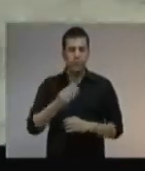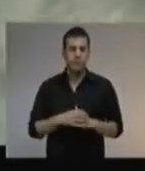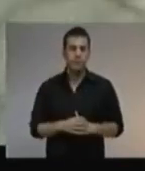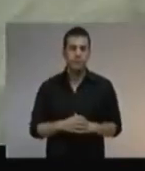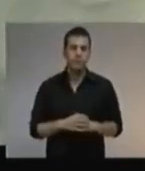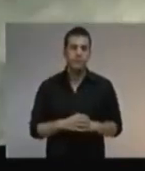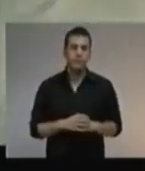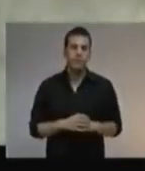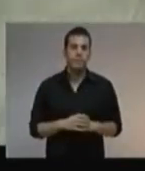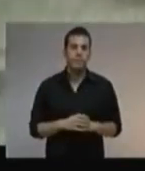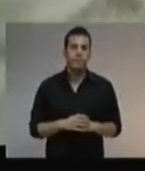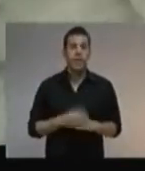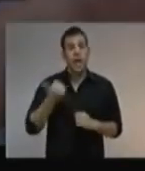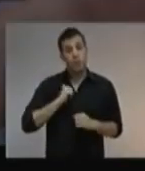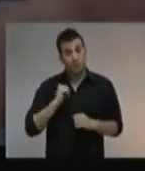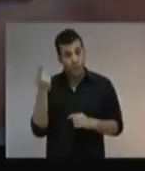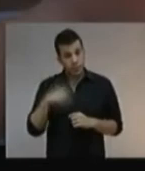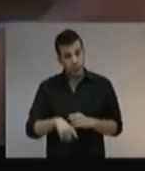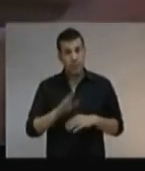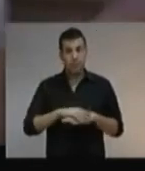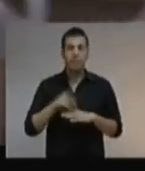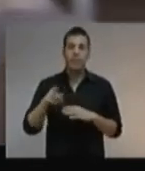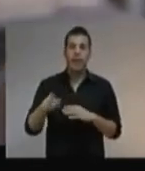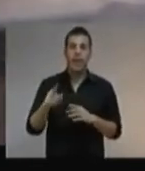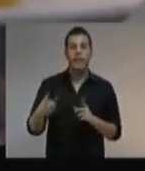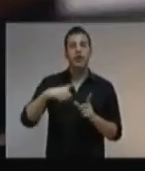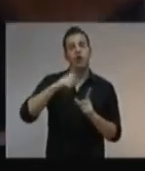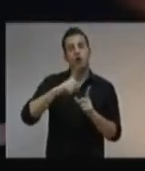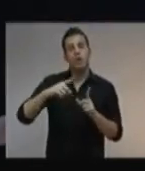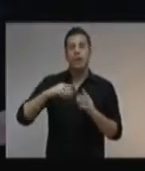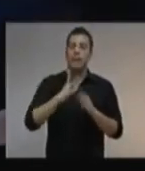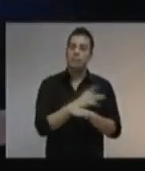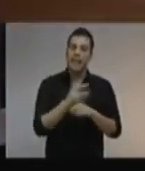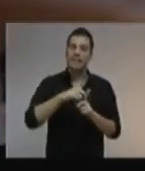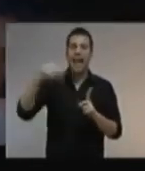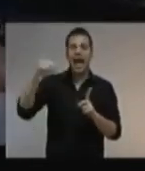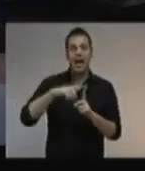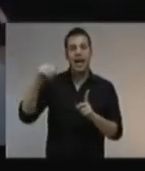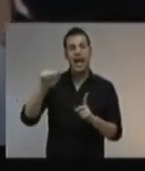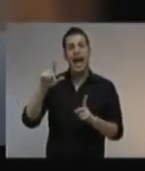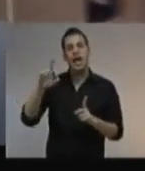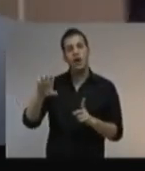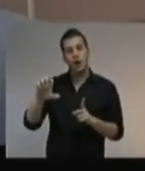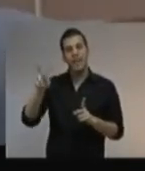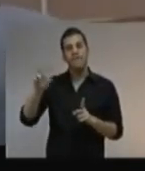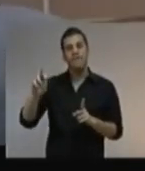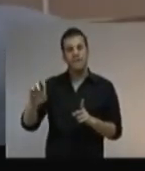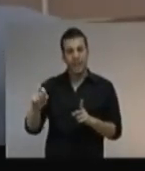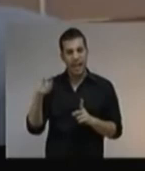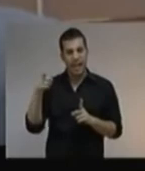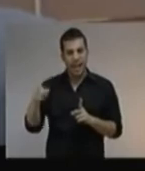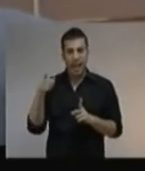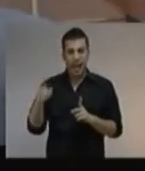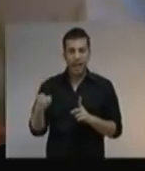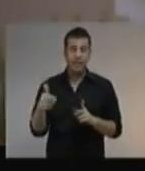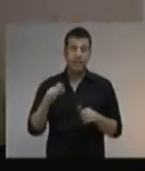Aprovechamos nuestra estancia para realizar un tratamiento específico con aloe vera. Las grandes propiedades farmacológicas y cosméticas de esta planta